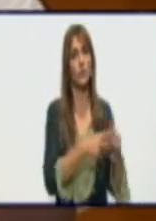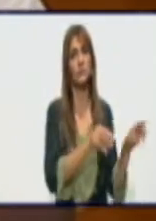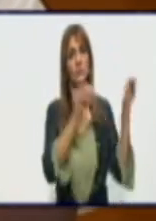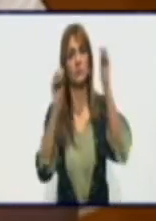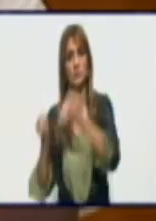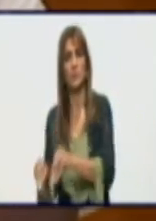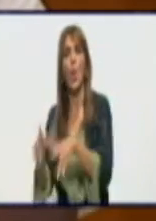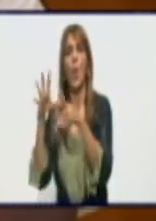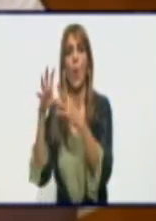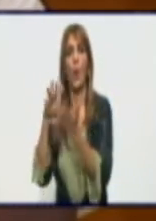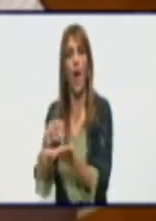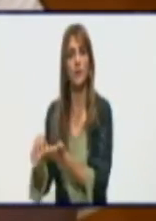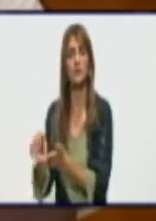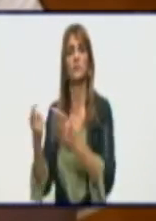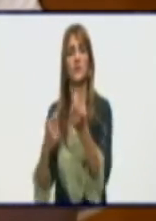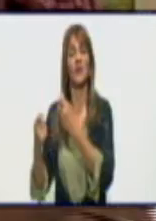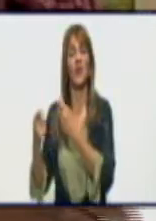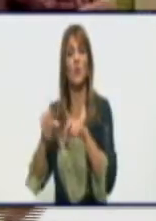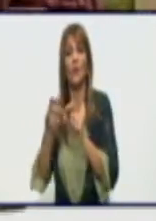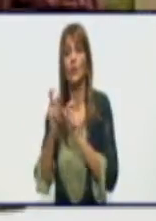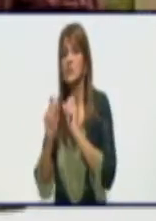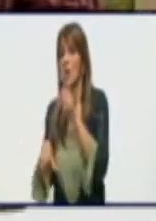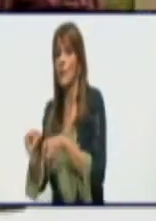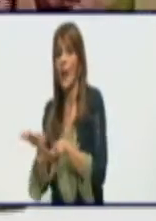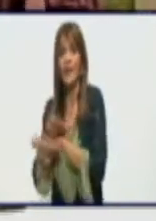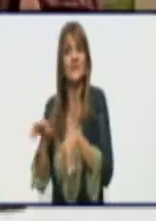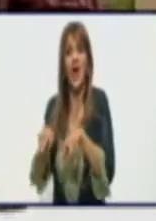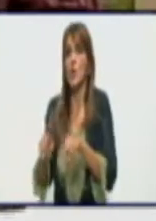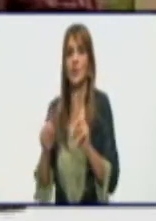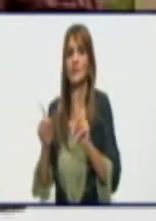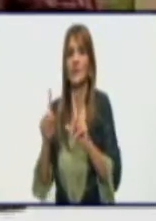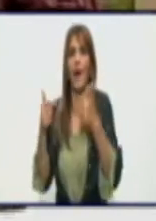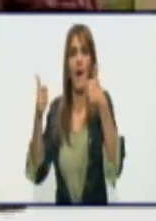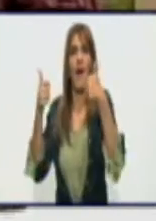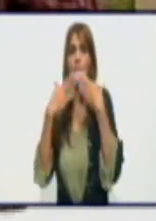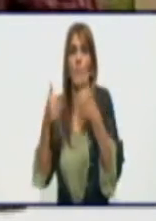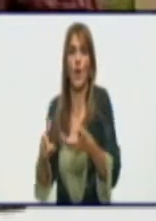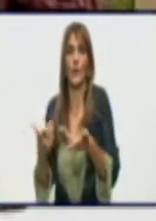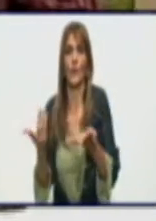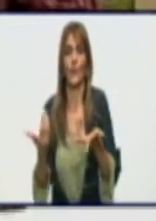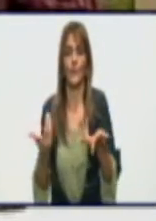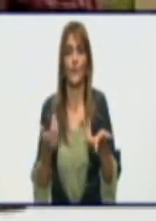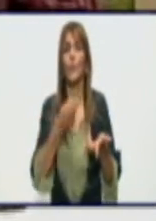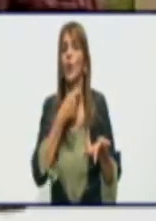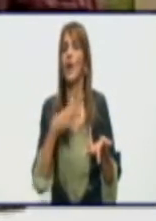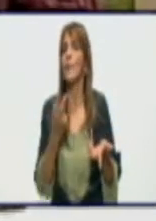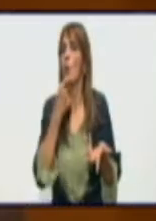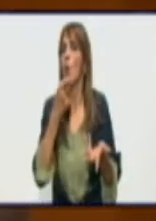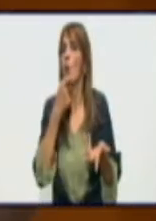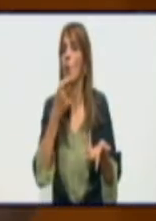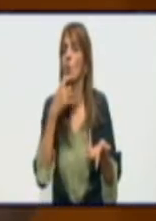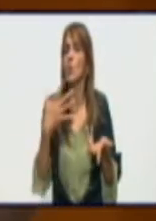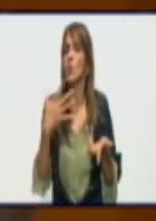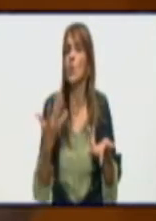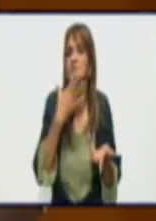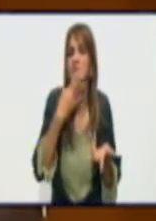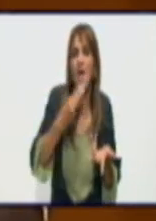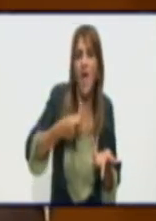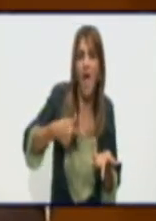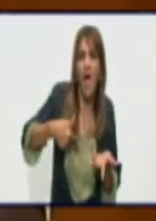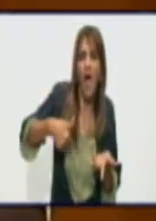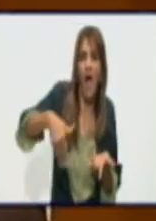al pueblo, al consumidor no lo podía. Cuando aceptar. Me dices otros productos, ¿cuáles son, por ejemplo? Como los productos de almíbar. Los productos de almíbar, por ejemplo, trozos de fruta